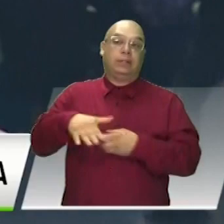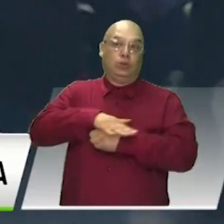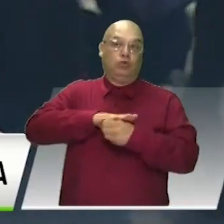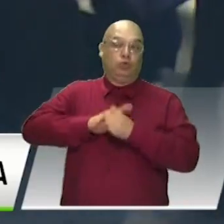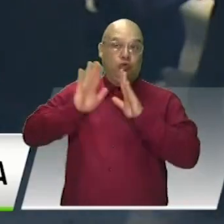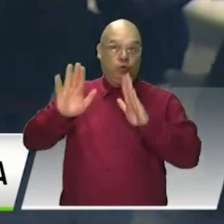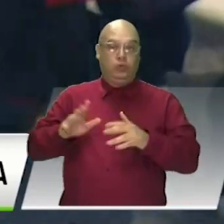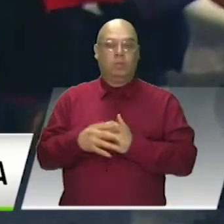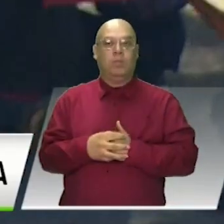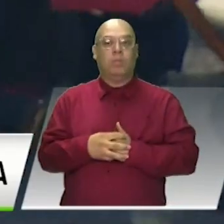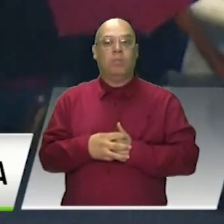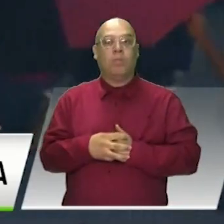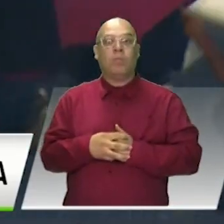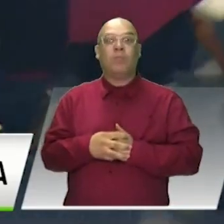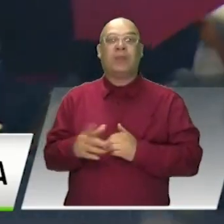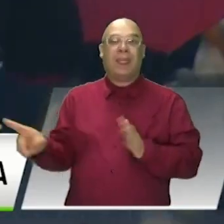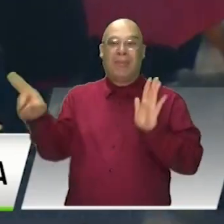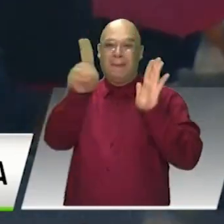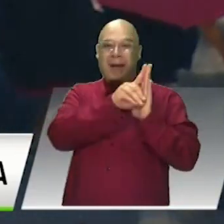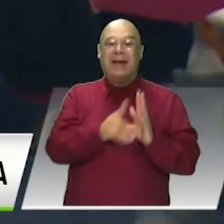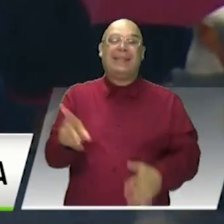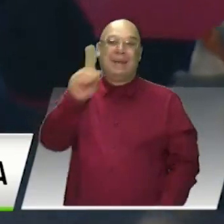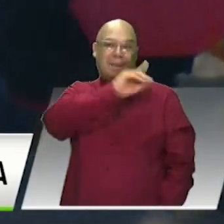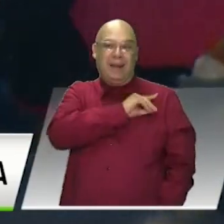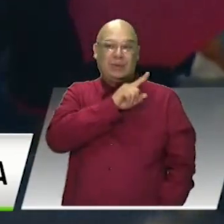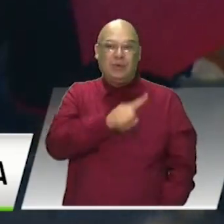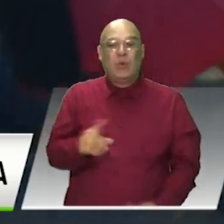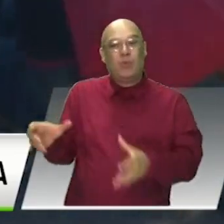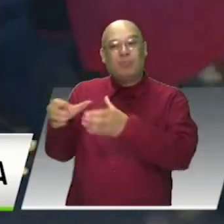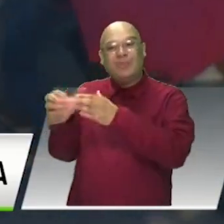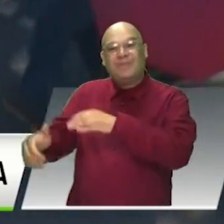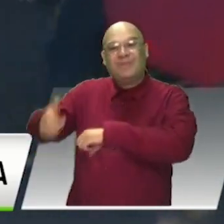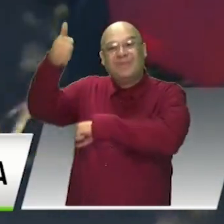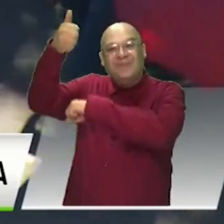Con la aceptación de la demanda, lo que sigue es que el Consejo de Estado